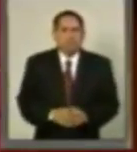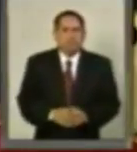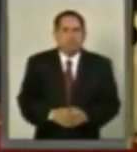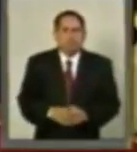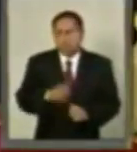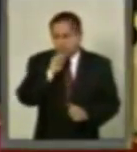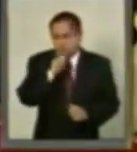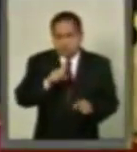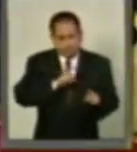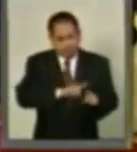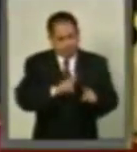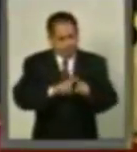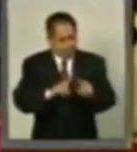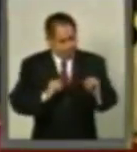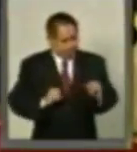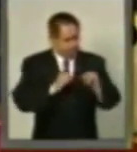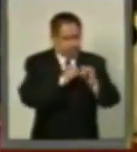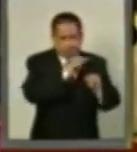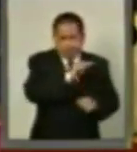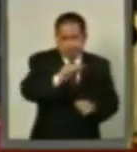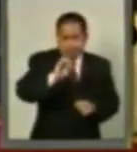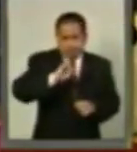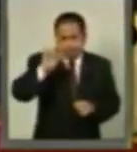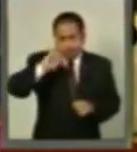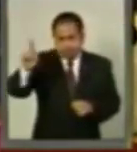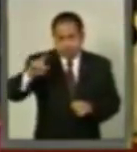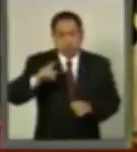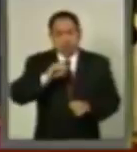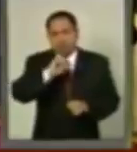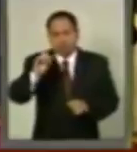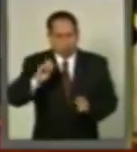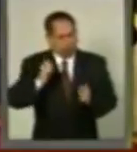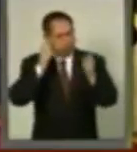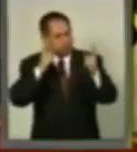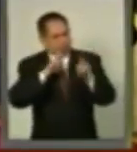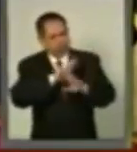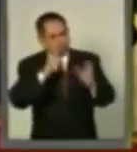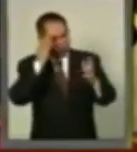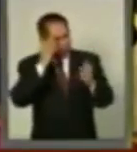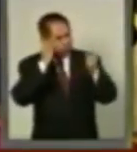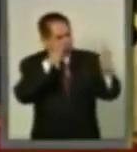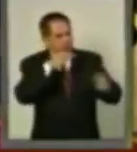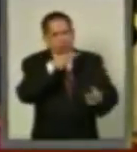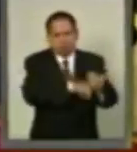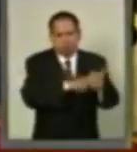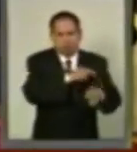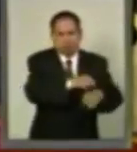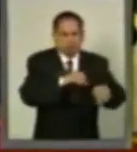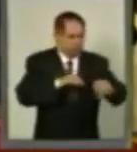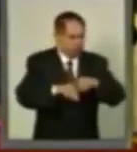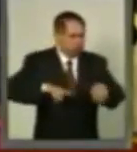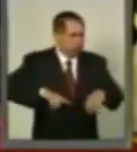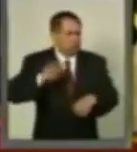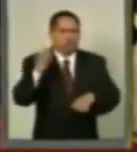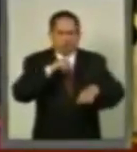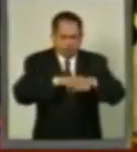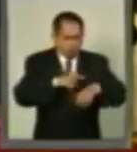Pero todas las dependencias, todas las autoridades no han tenido más que reconocimiento a la labor que se está haciendo desde el gobierno